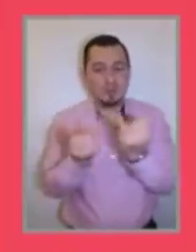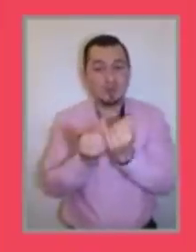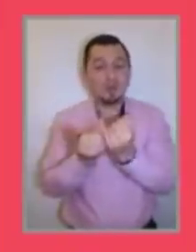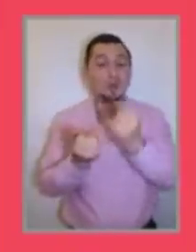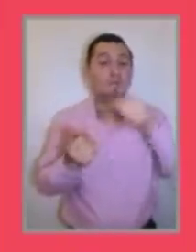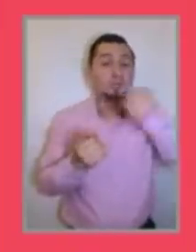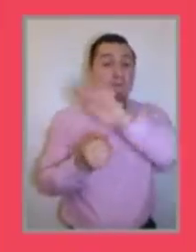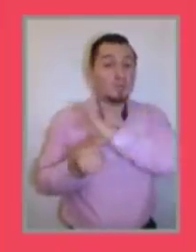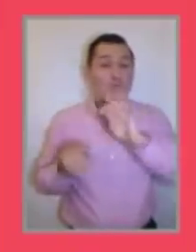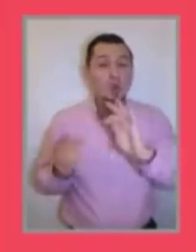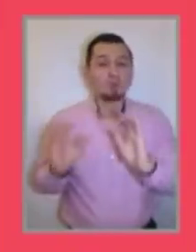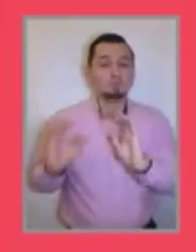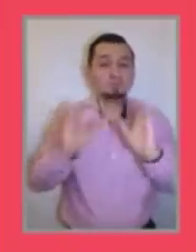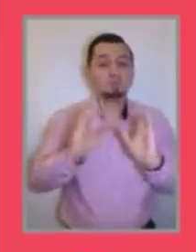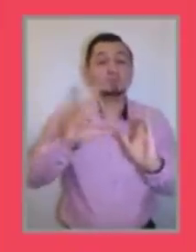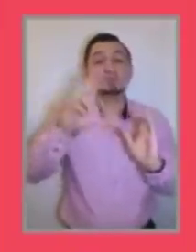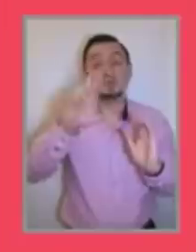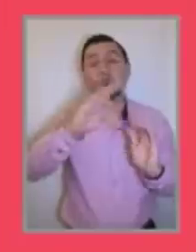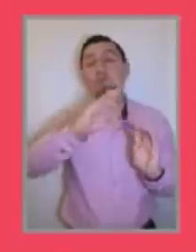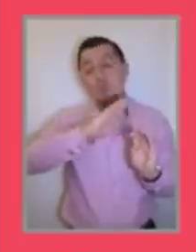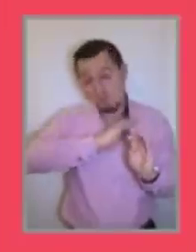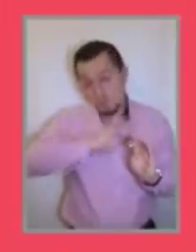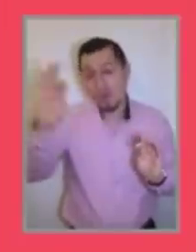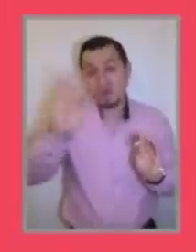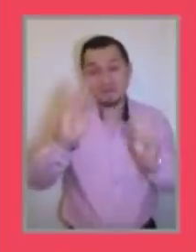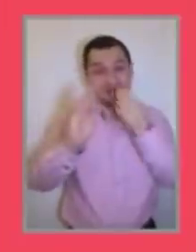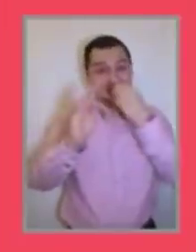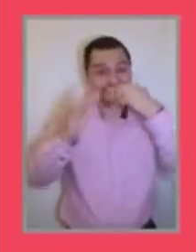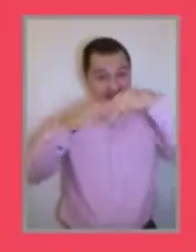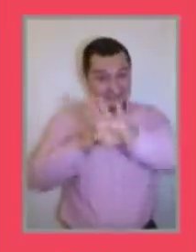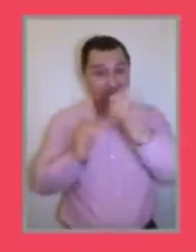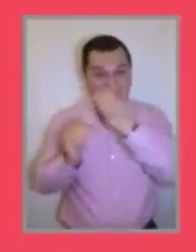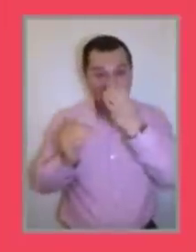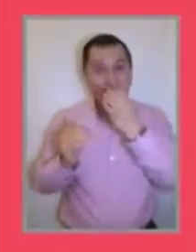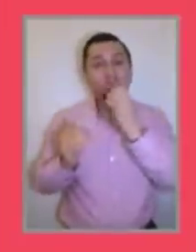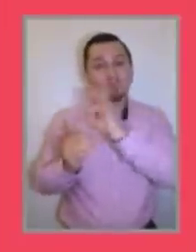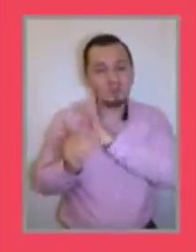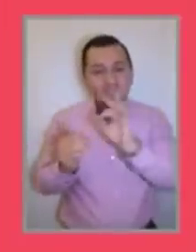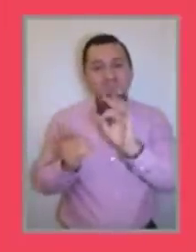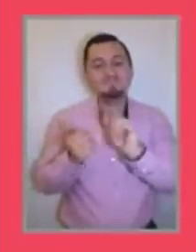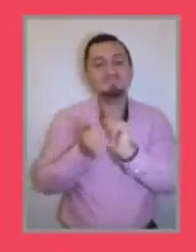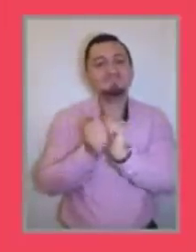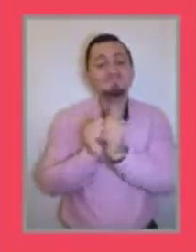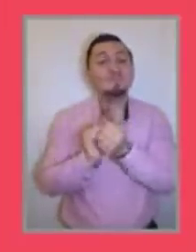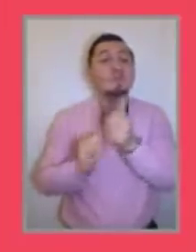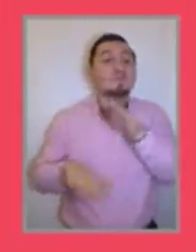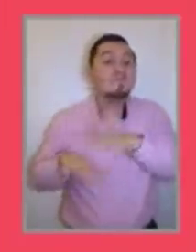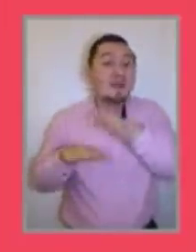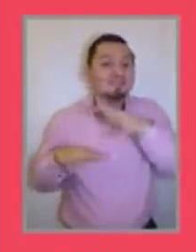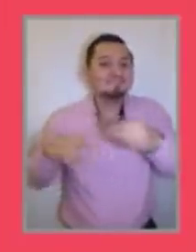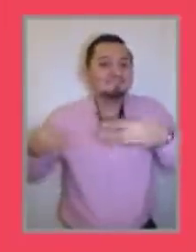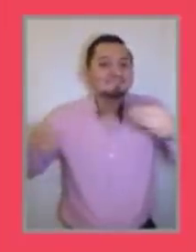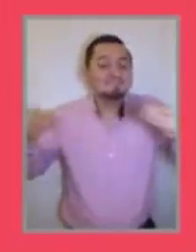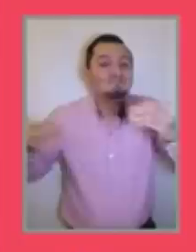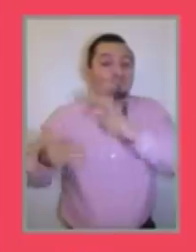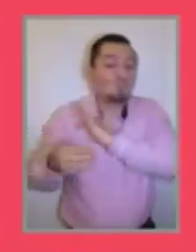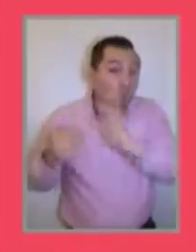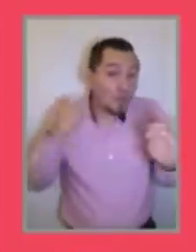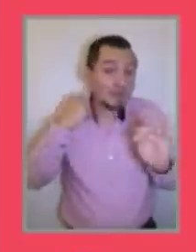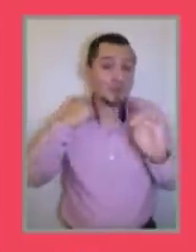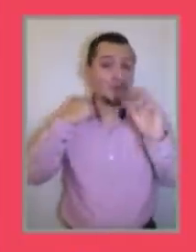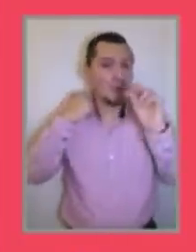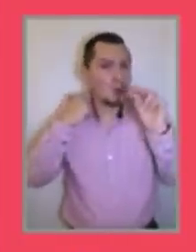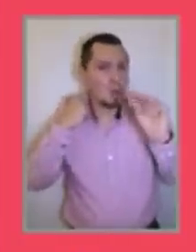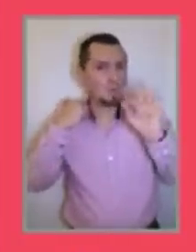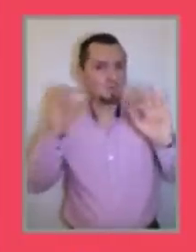contagios, eso lo dicen todos los sistemas que han ingresado, pero sabemos también que Jalisco y los jaliscienses hemos hecho una buena labor atendiendo a